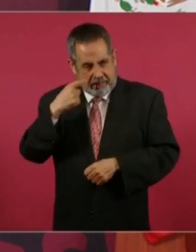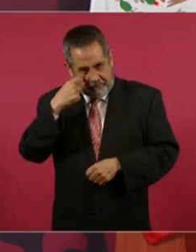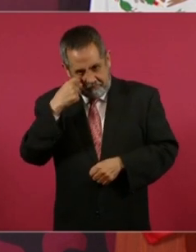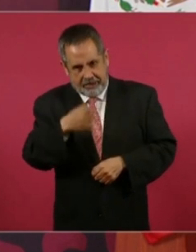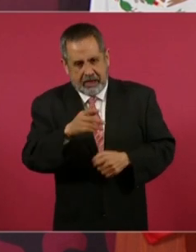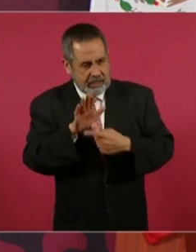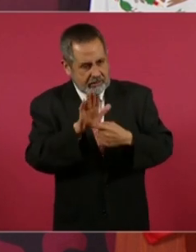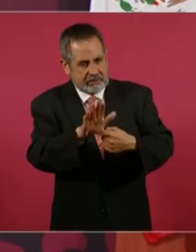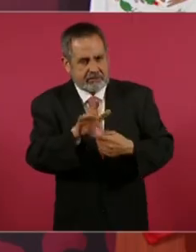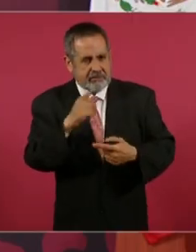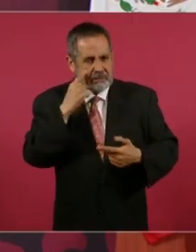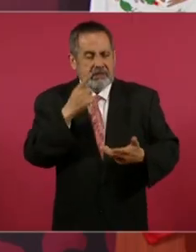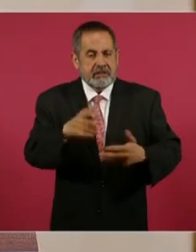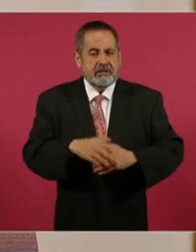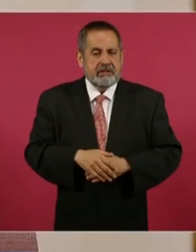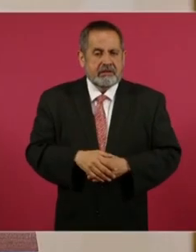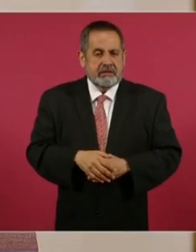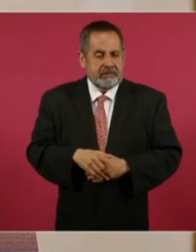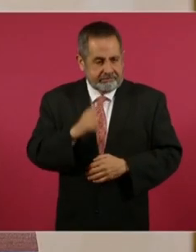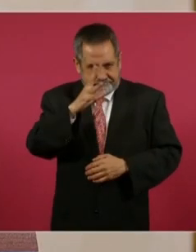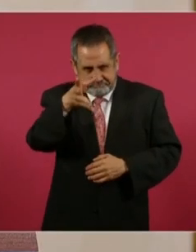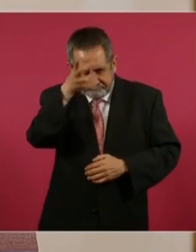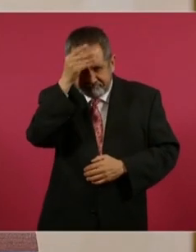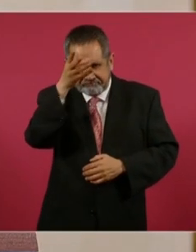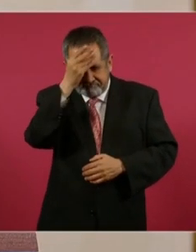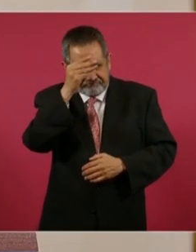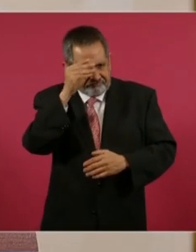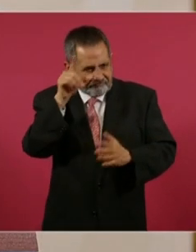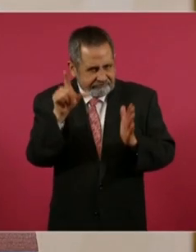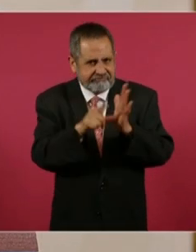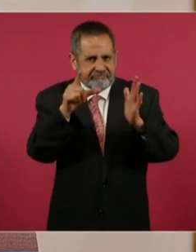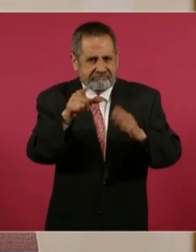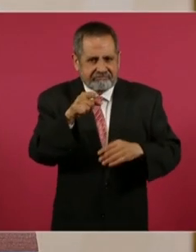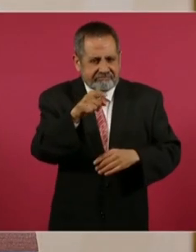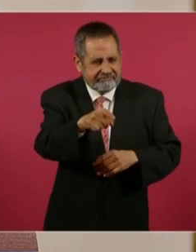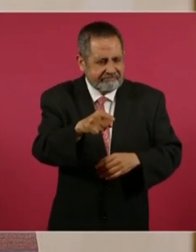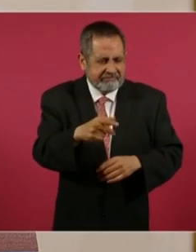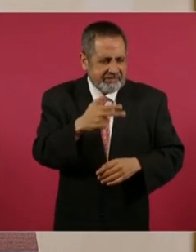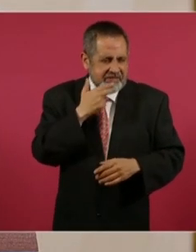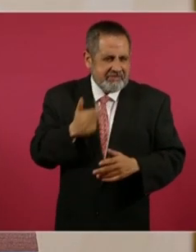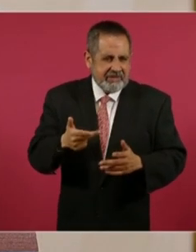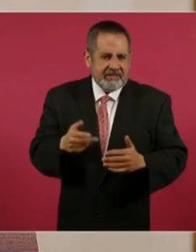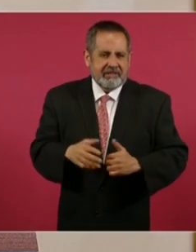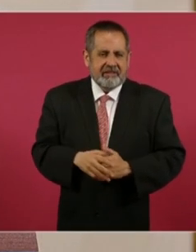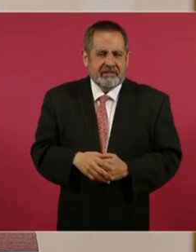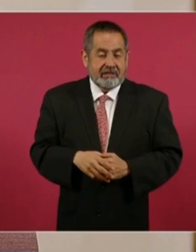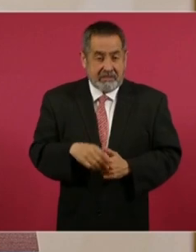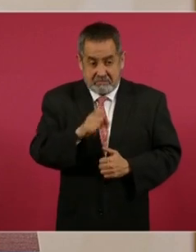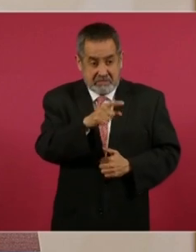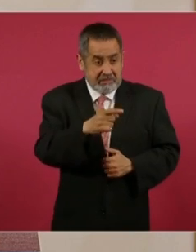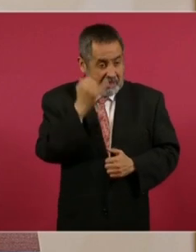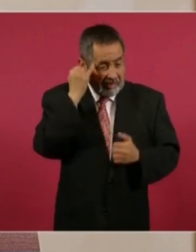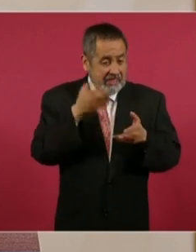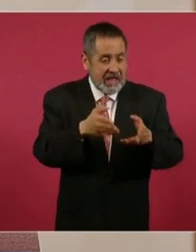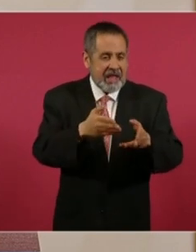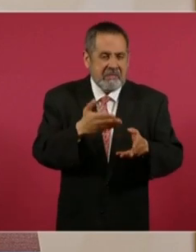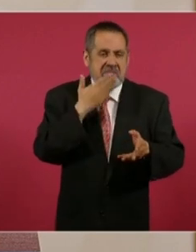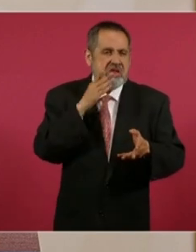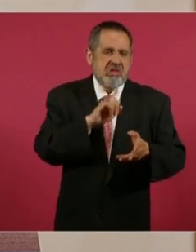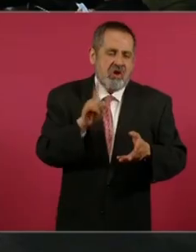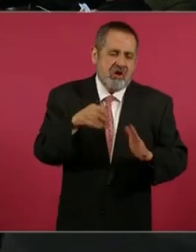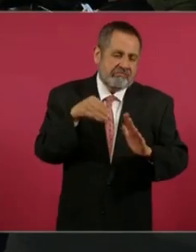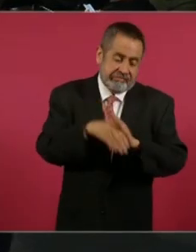Es un tenga para que aprenda. que no agarre ese camino porque no le va a ir bien.